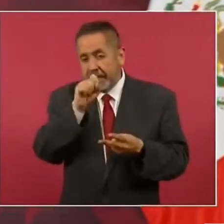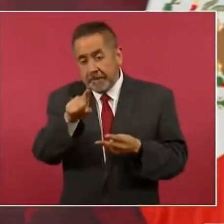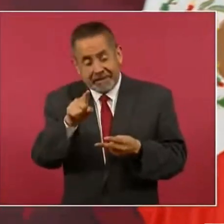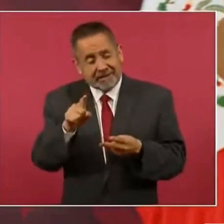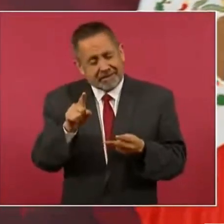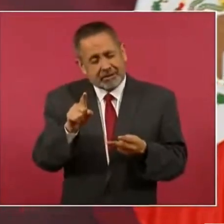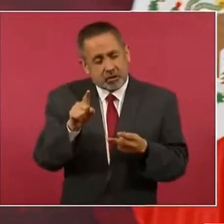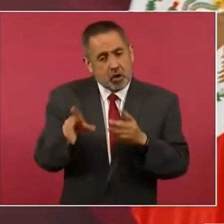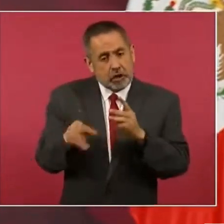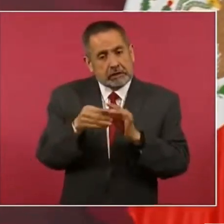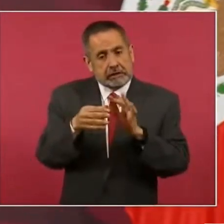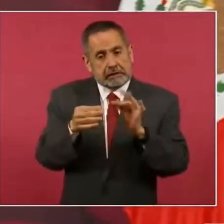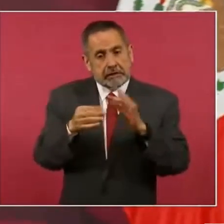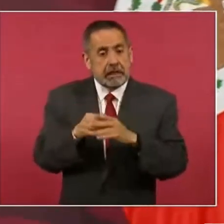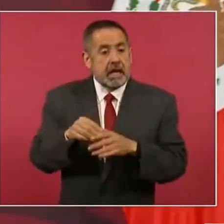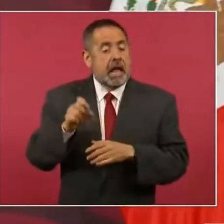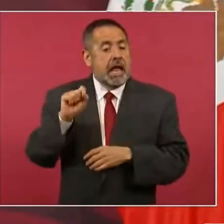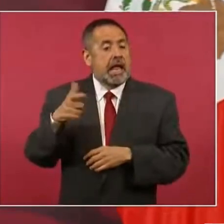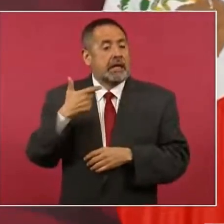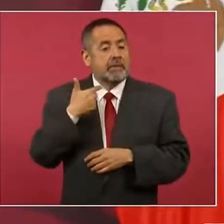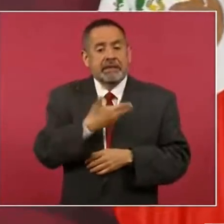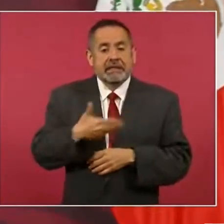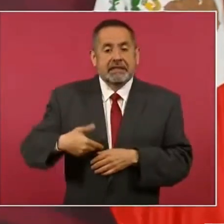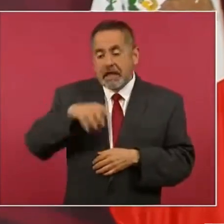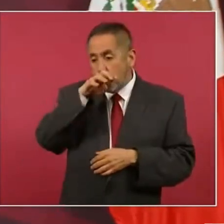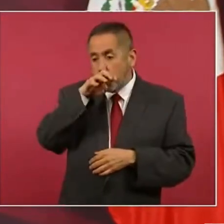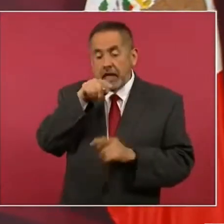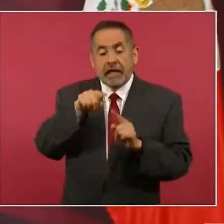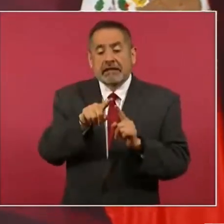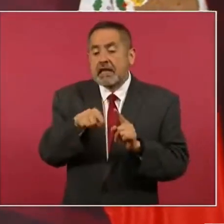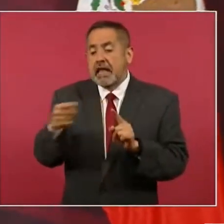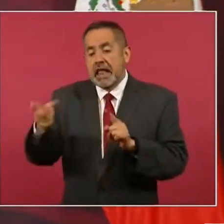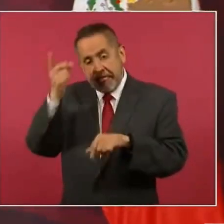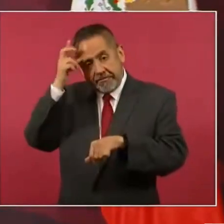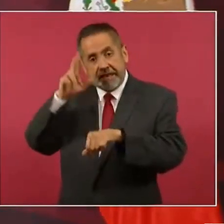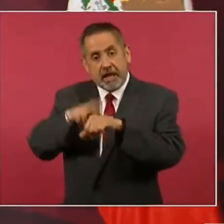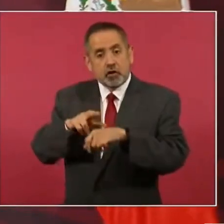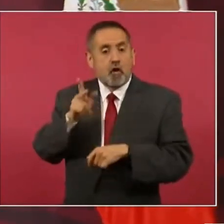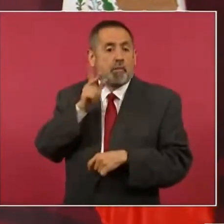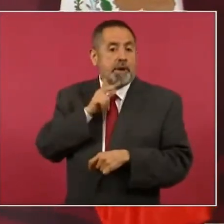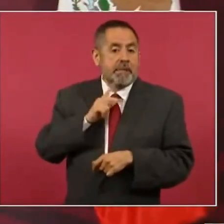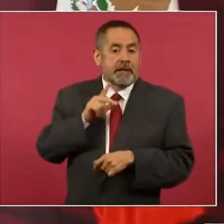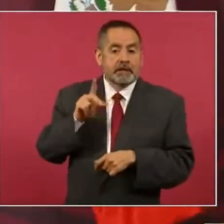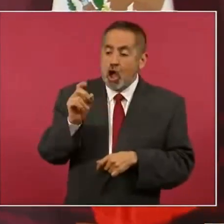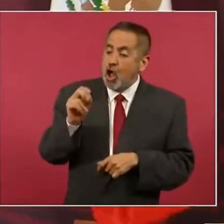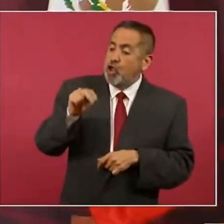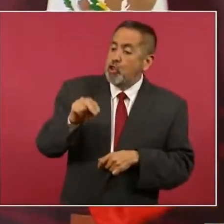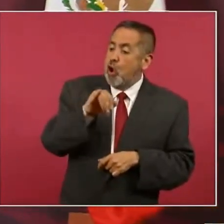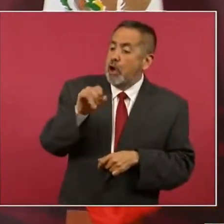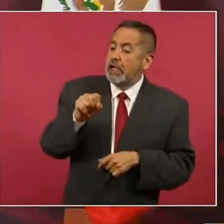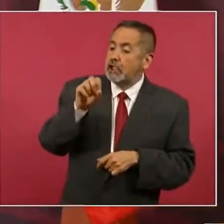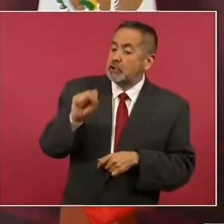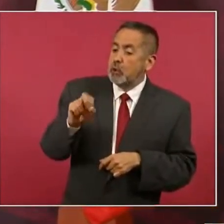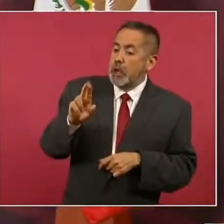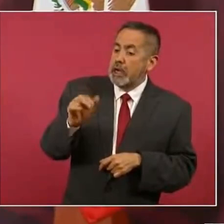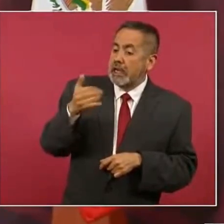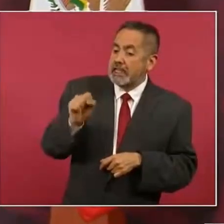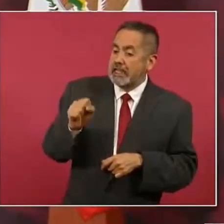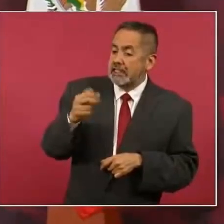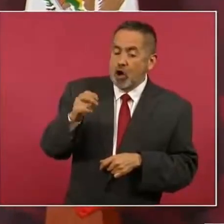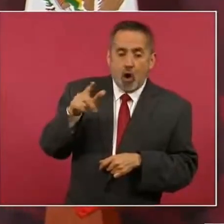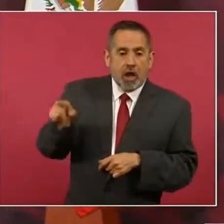yo de que cuando Díaz Ordaz, el director de Pemex era don Jesús Reyes Heroles,